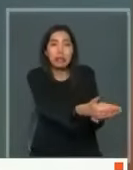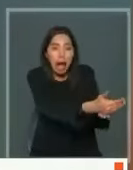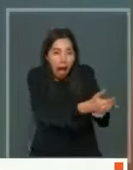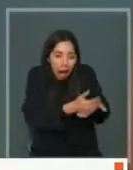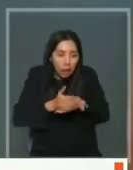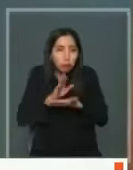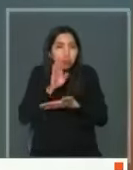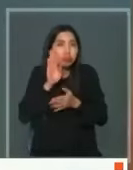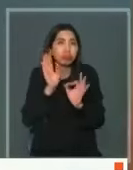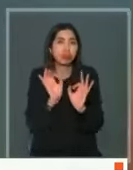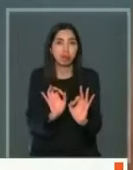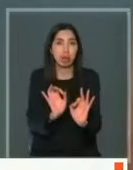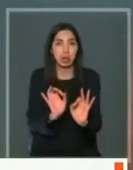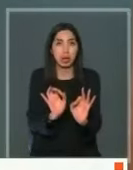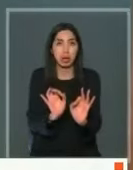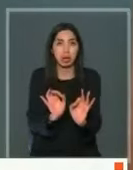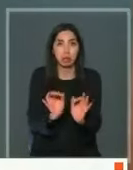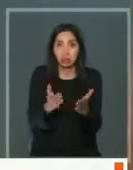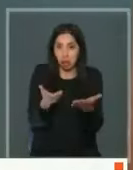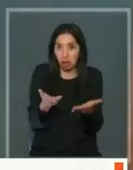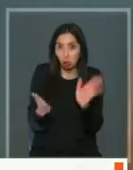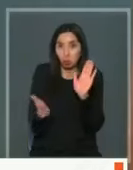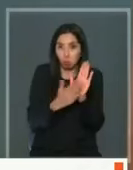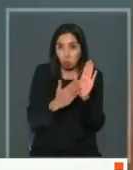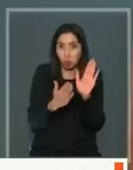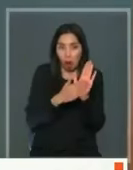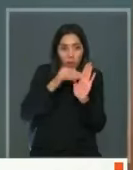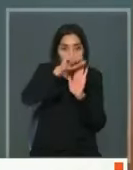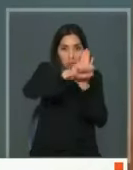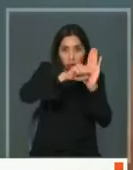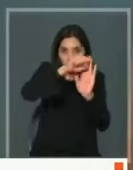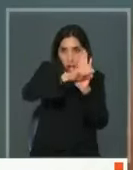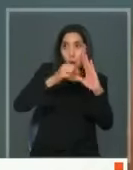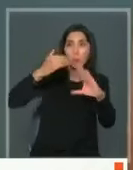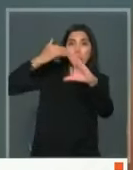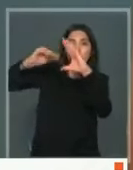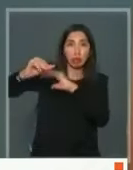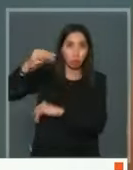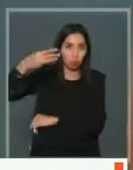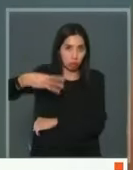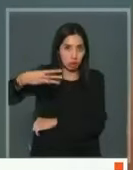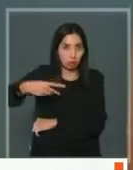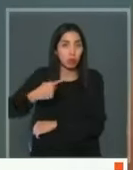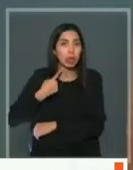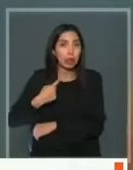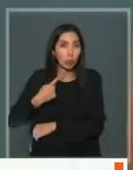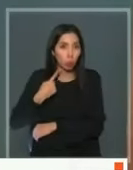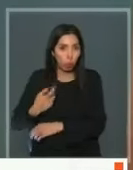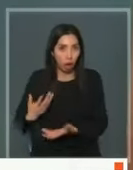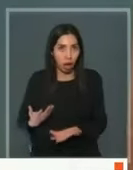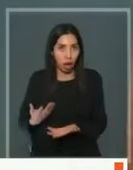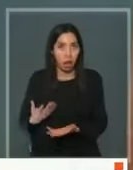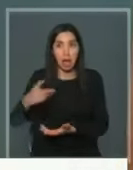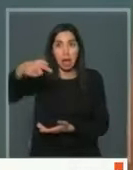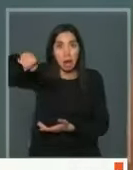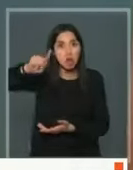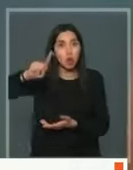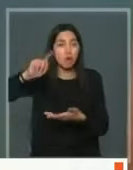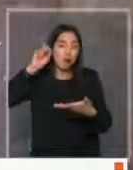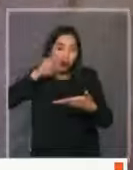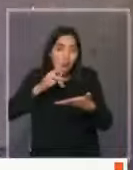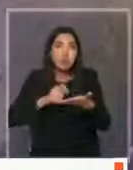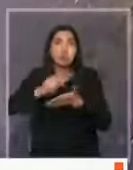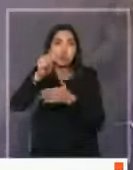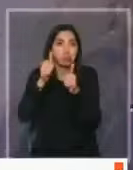terreno, tal cual como lo demuestran registros audiovisuales enviados a la Municipalidad de Quilicura y que fueron visados por sus funcionarios